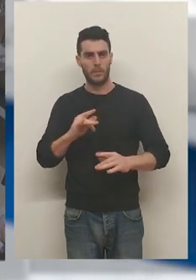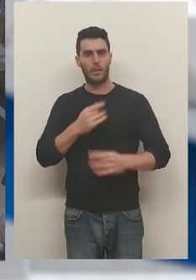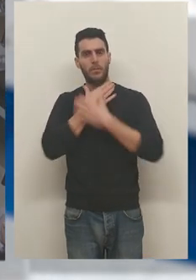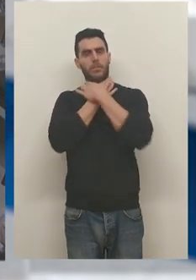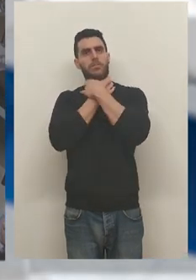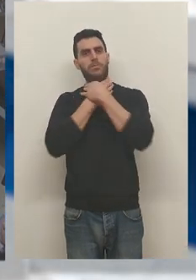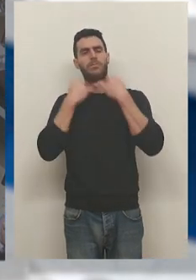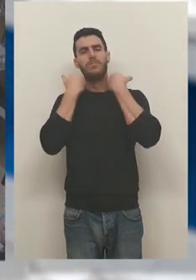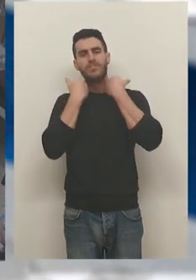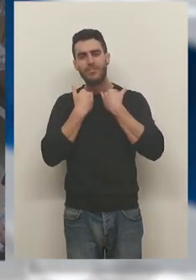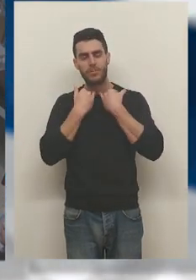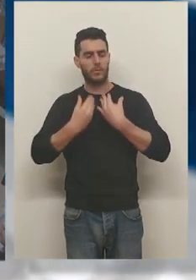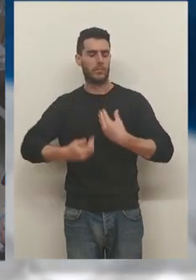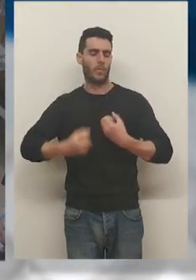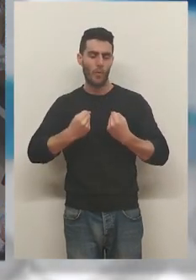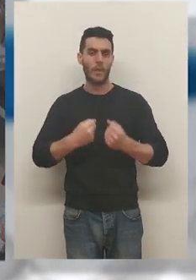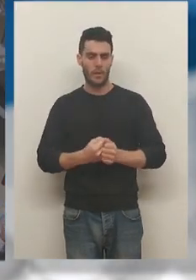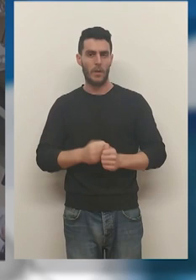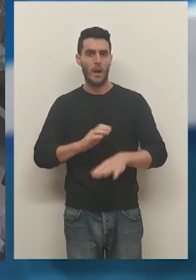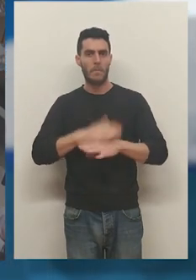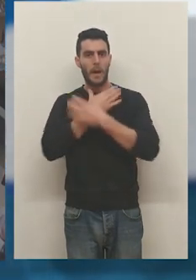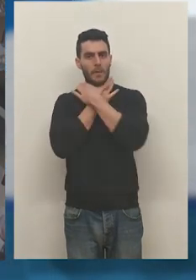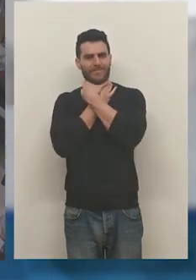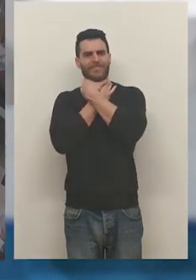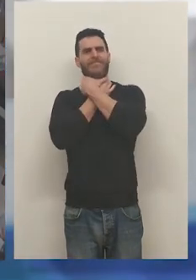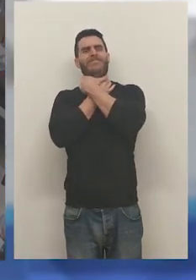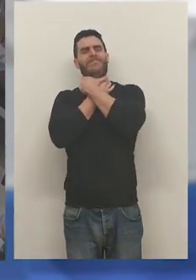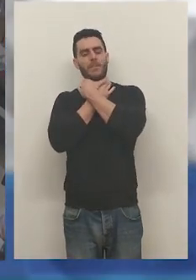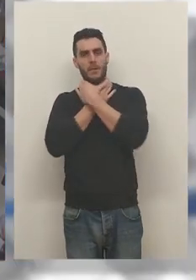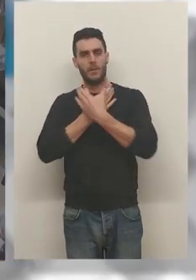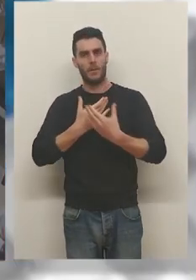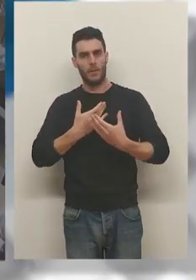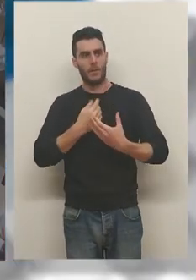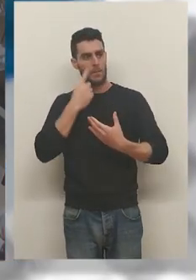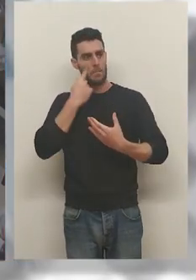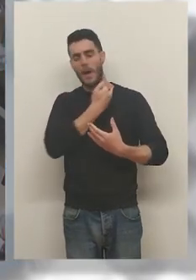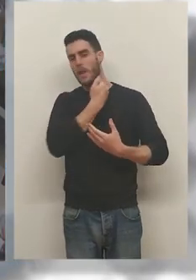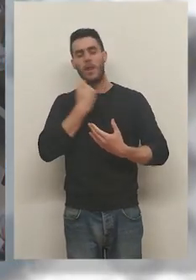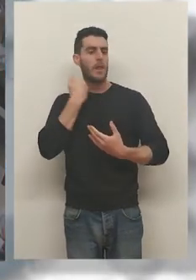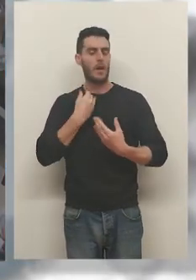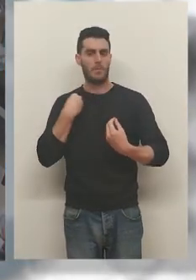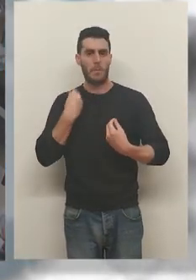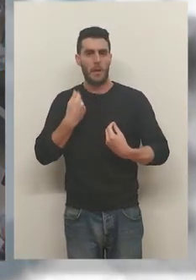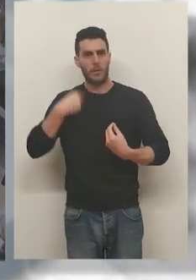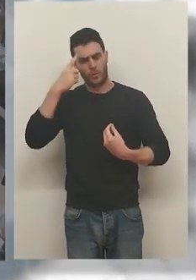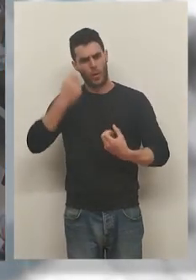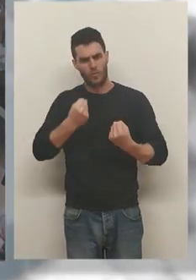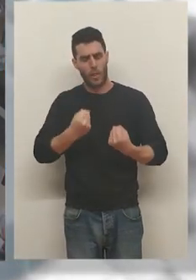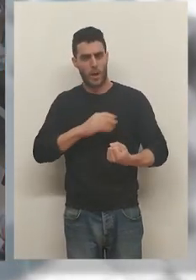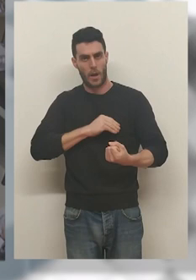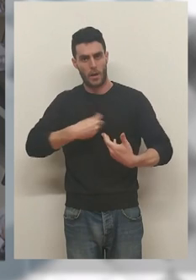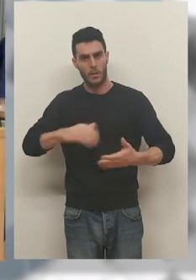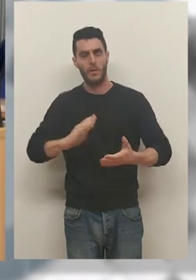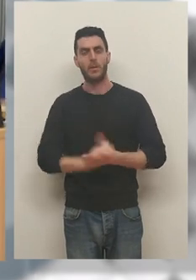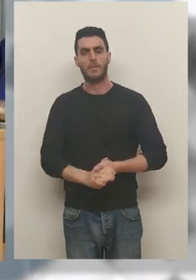unas erosiones y unas abrasiones bastante pronunciadas para dejar esas marcas en una persona creemos que se ha realizado